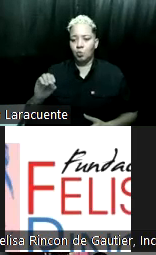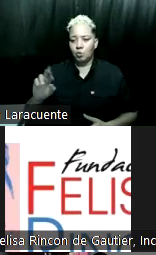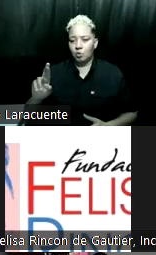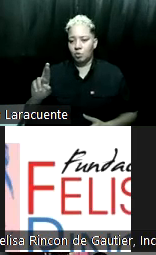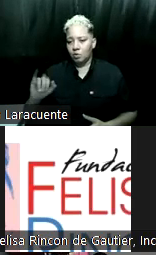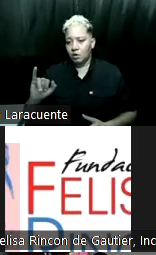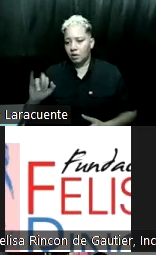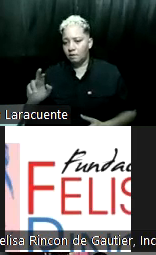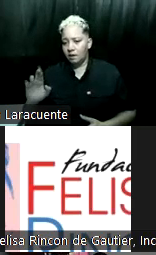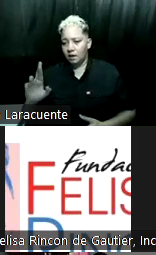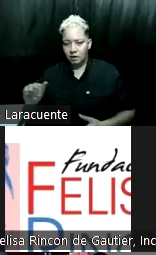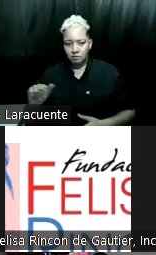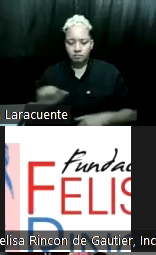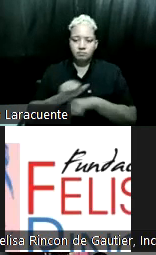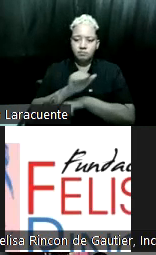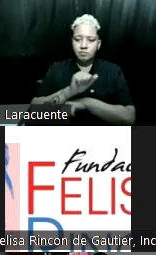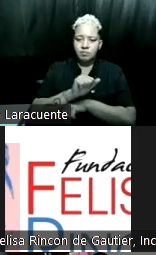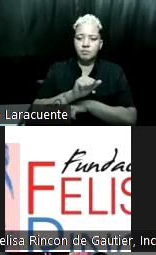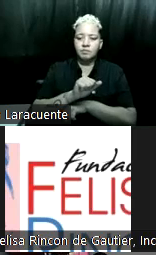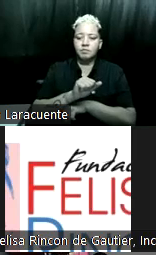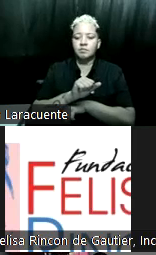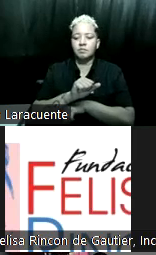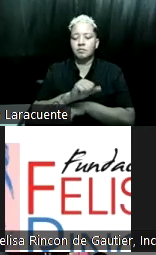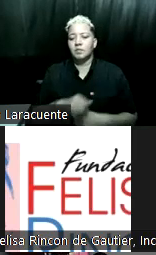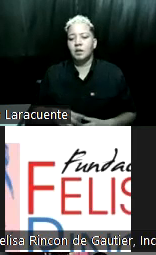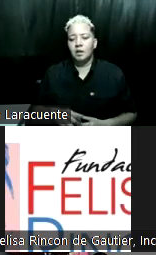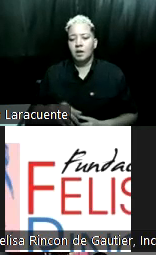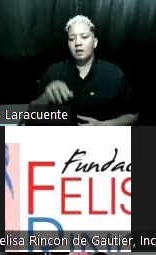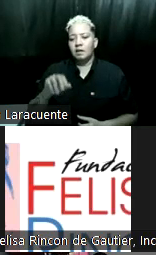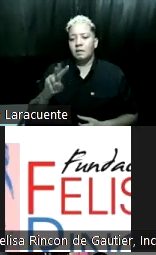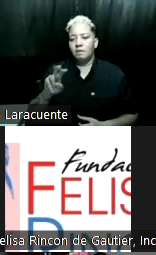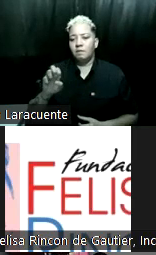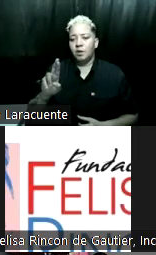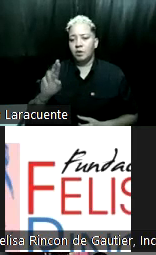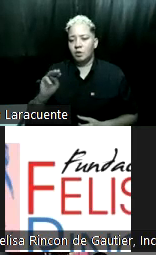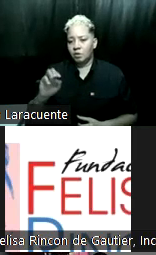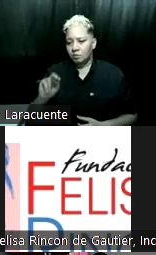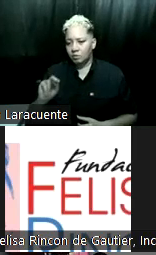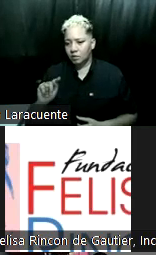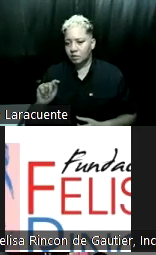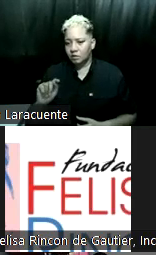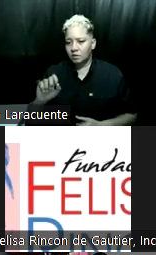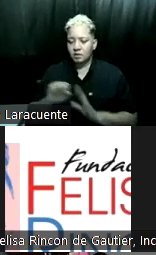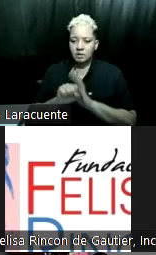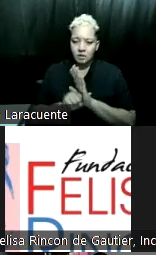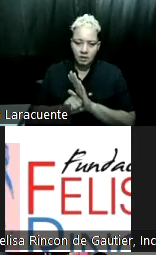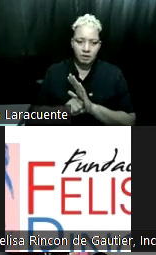su vez venció en el Preakness y en el Belmont Stakes. Esta proeza